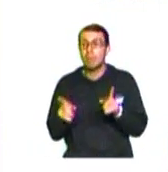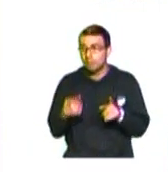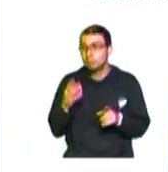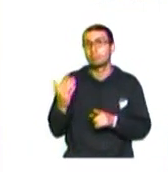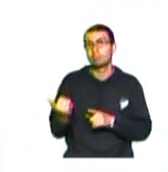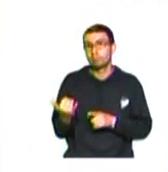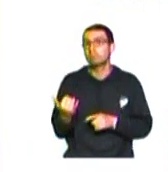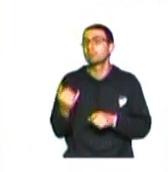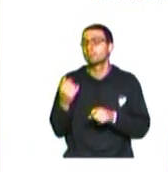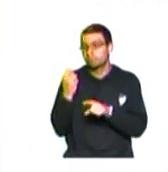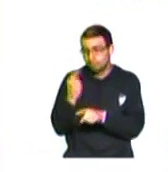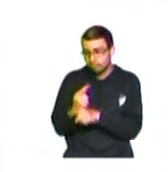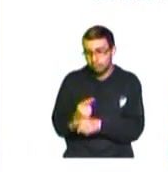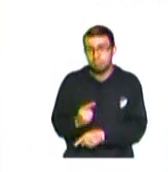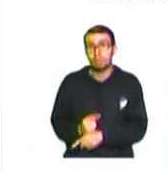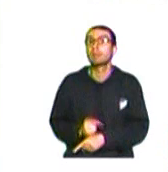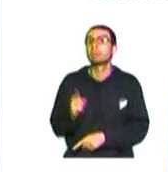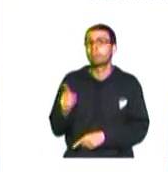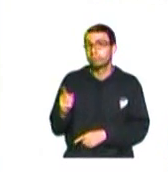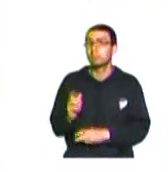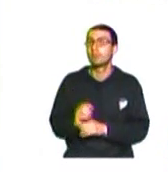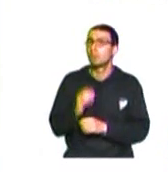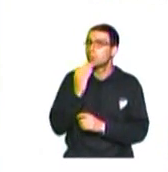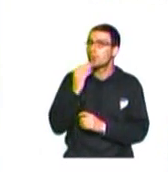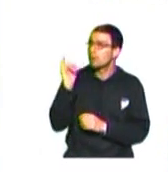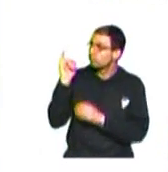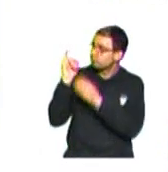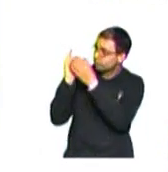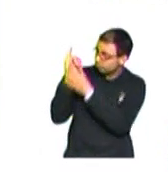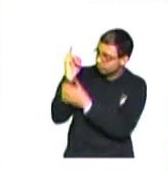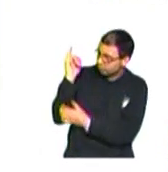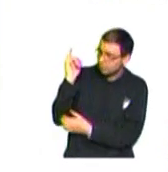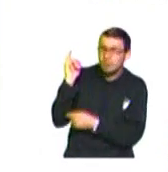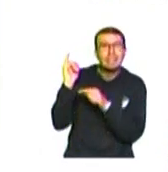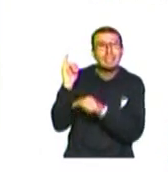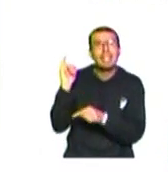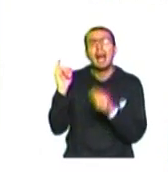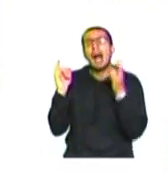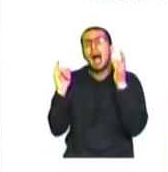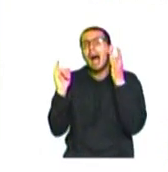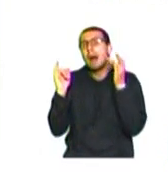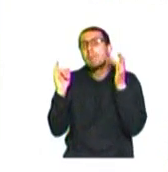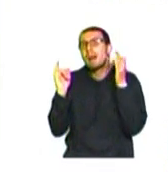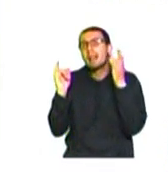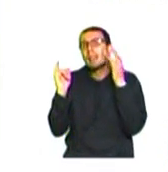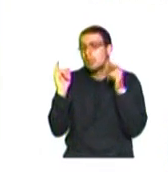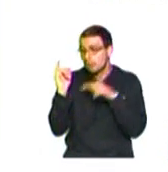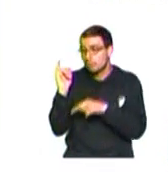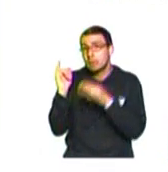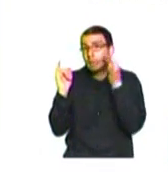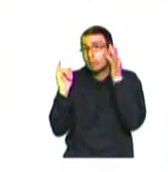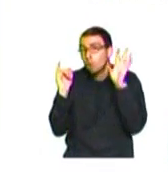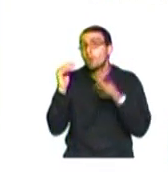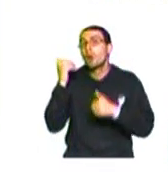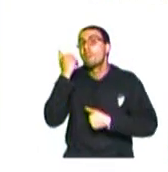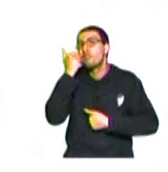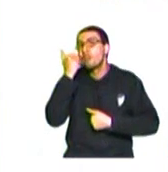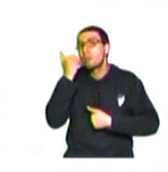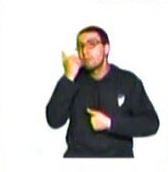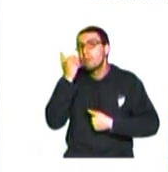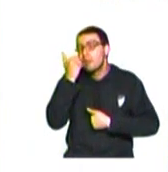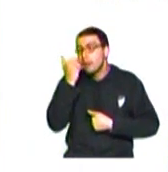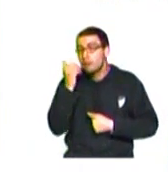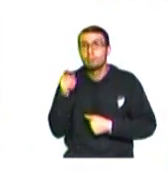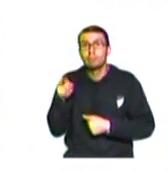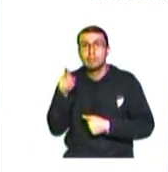vida. Ahí vemos un cervix donde sale una secreción amarilla. Esto puede ser una infección de transmisión sexual, una clamidia, una